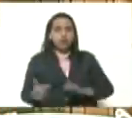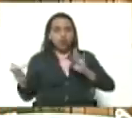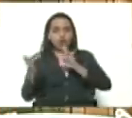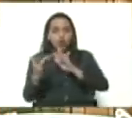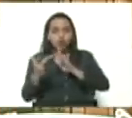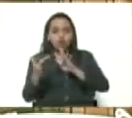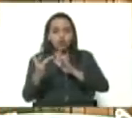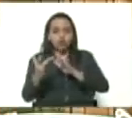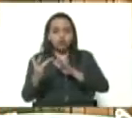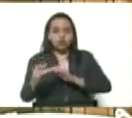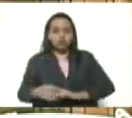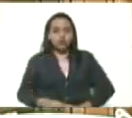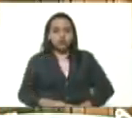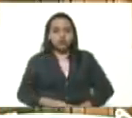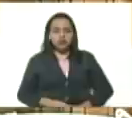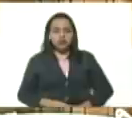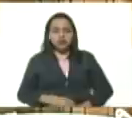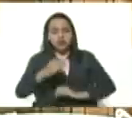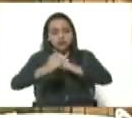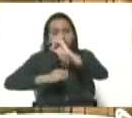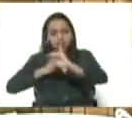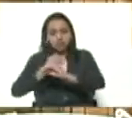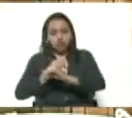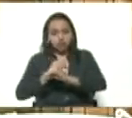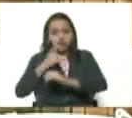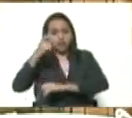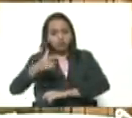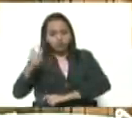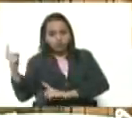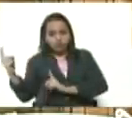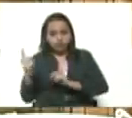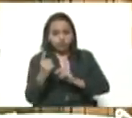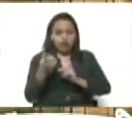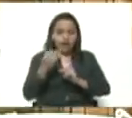contacto por viajero internacional.